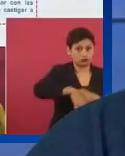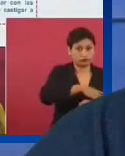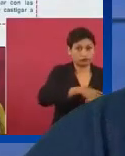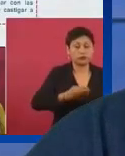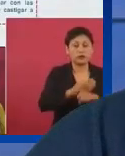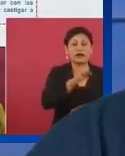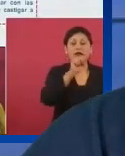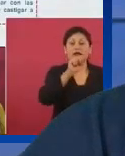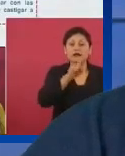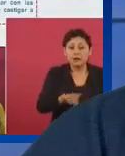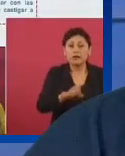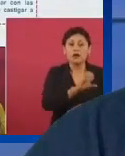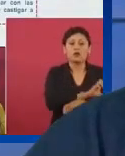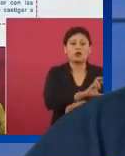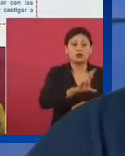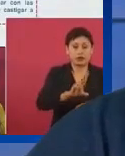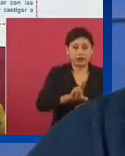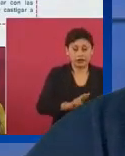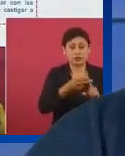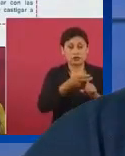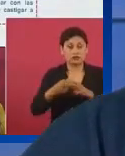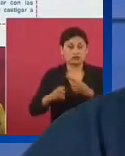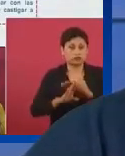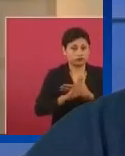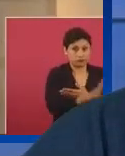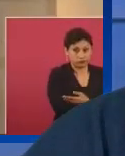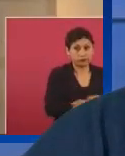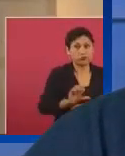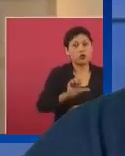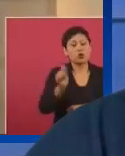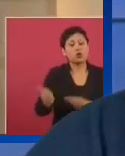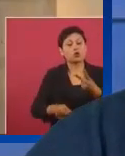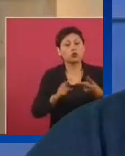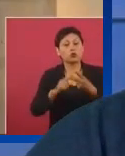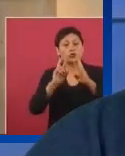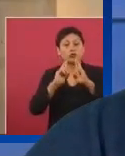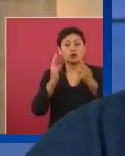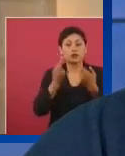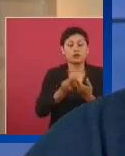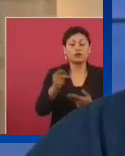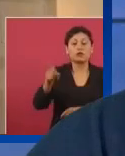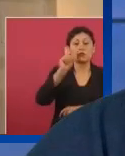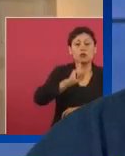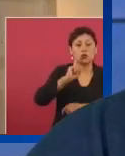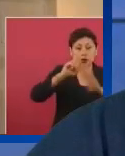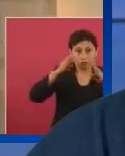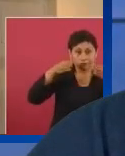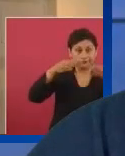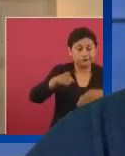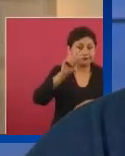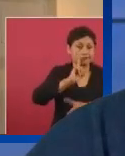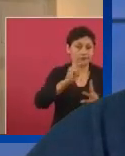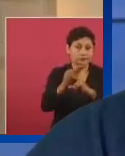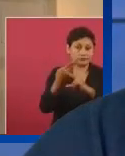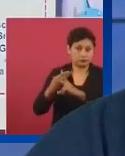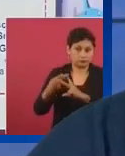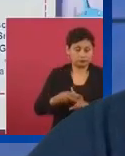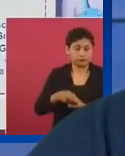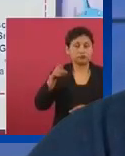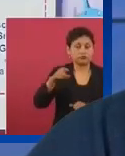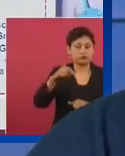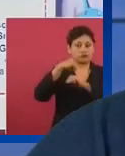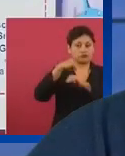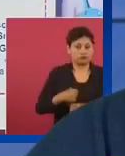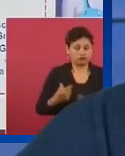bueno, da una cierta esperanza de que en este país se puede y se puede exigir